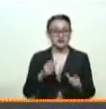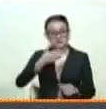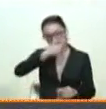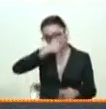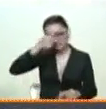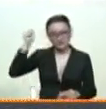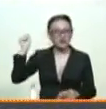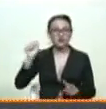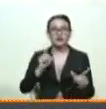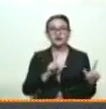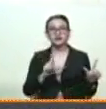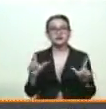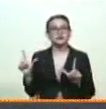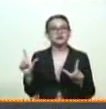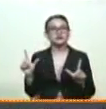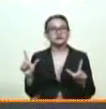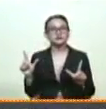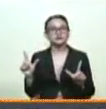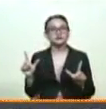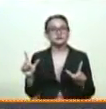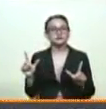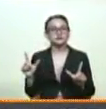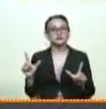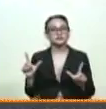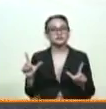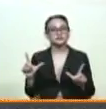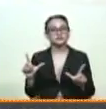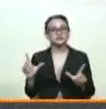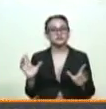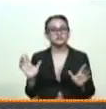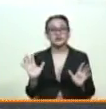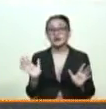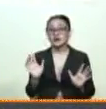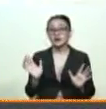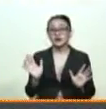caretas y ya no es el típico